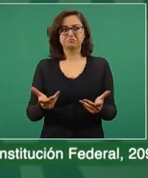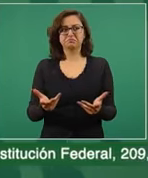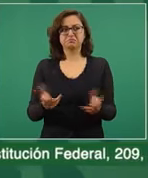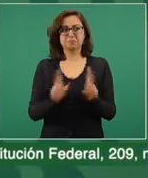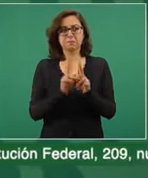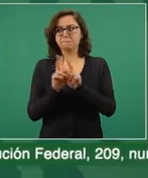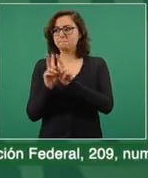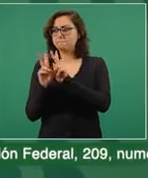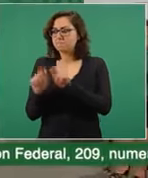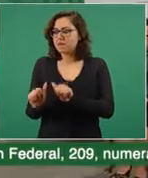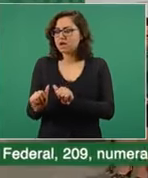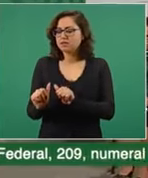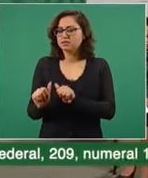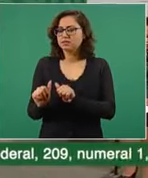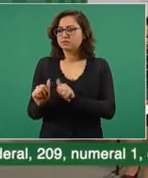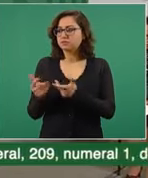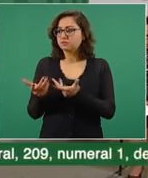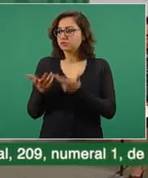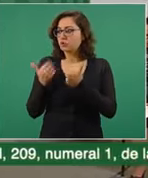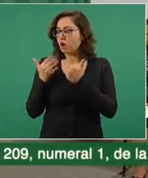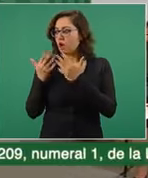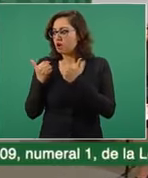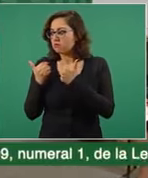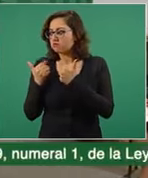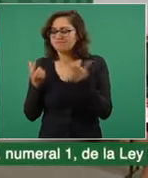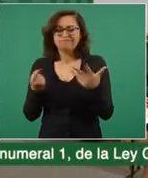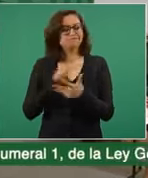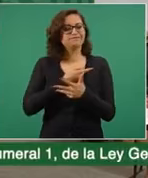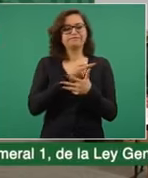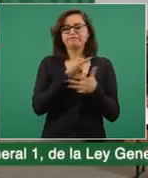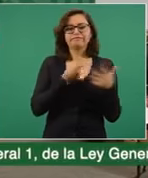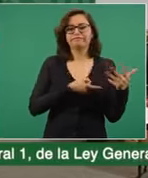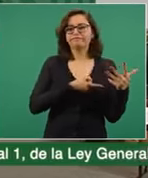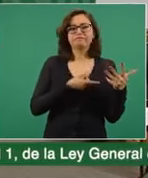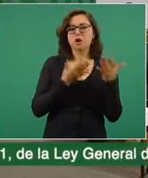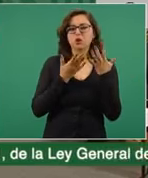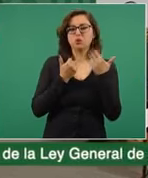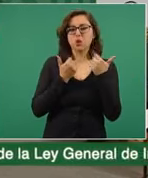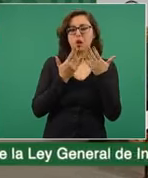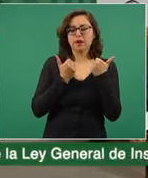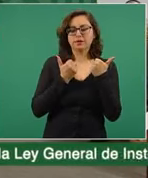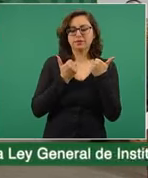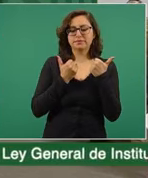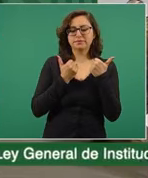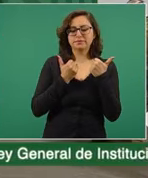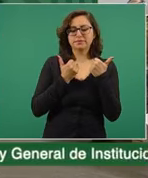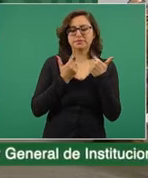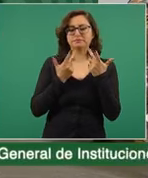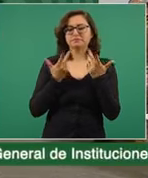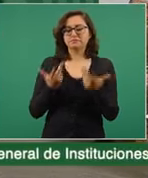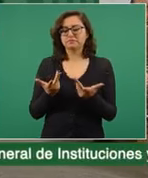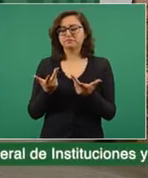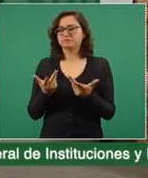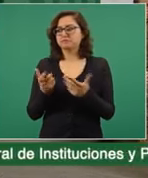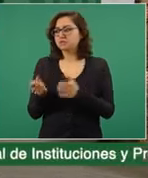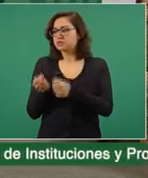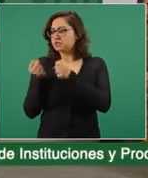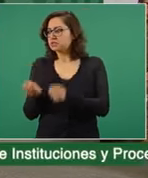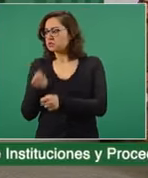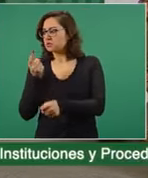paz en nuestro país, si no tenemos garantizada la